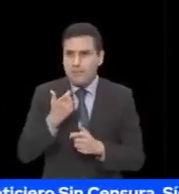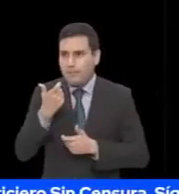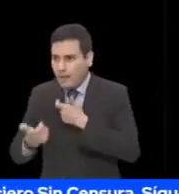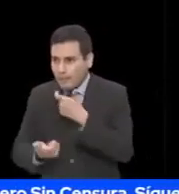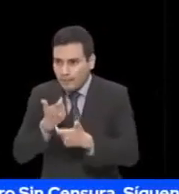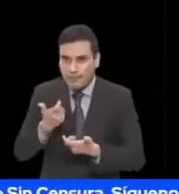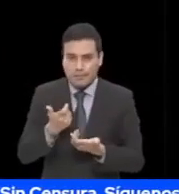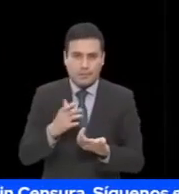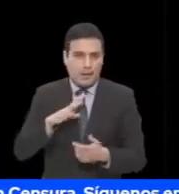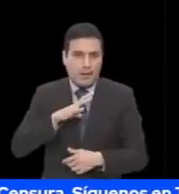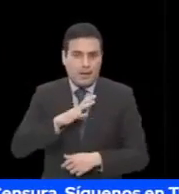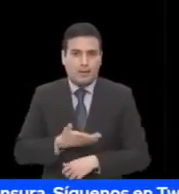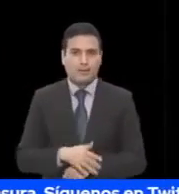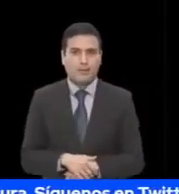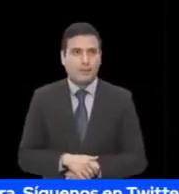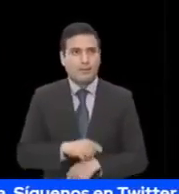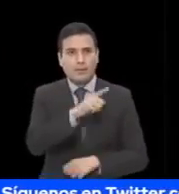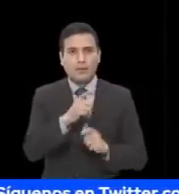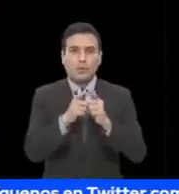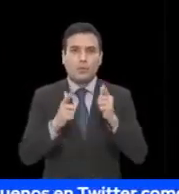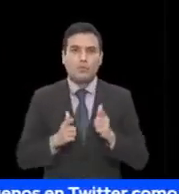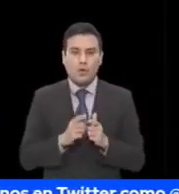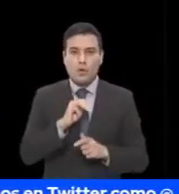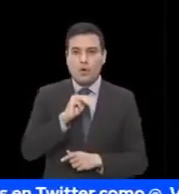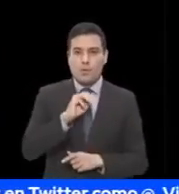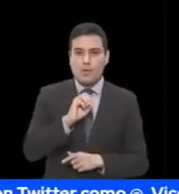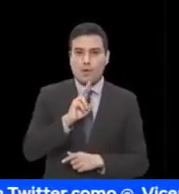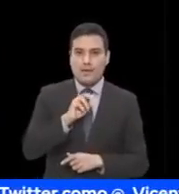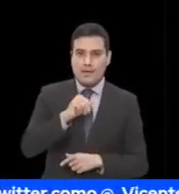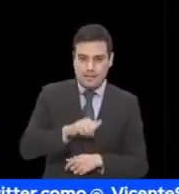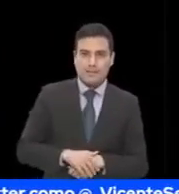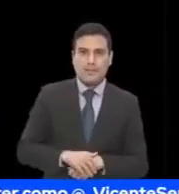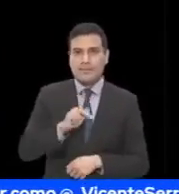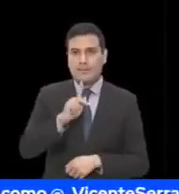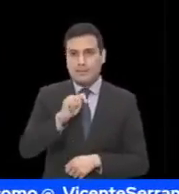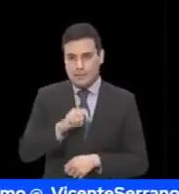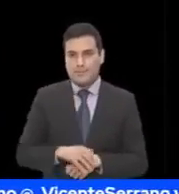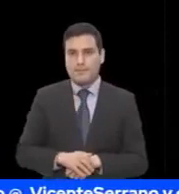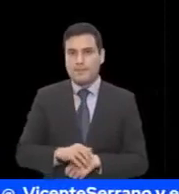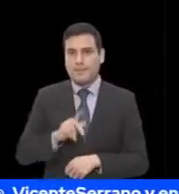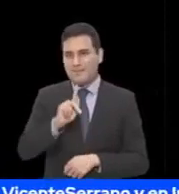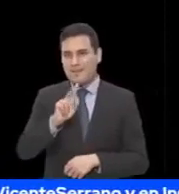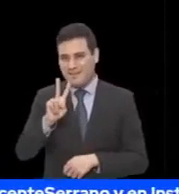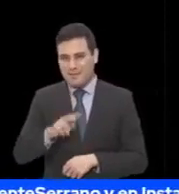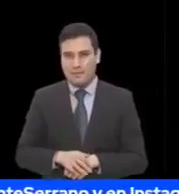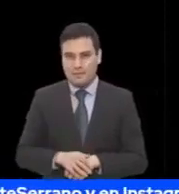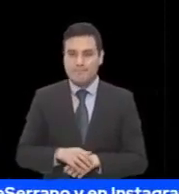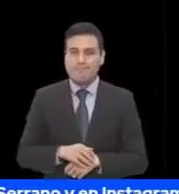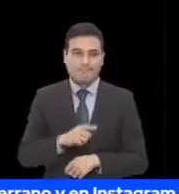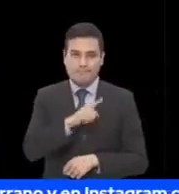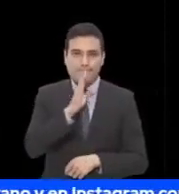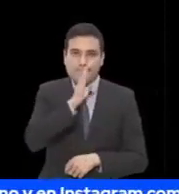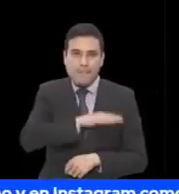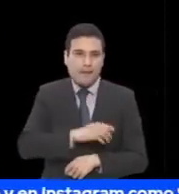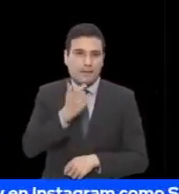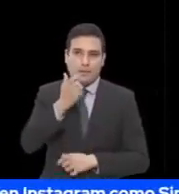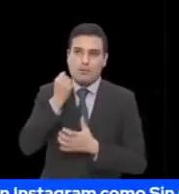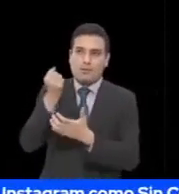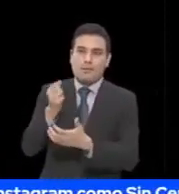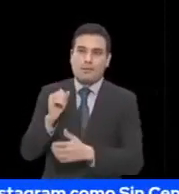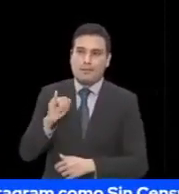Morena, del PT y del Verde, no otorgarle el recurso suficiente al Instituto Nacional Electoral. Así que yo